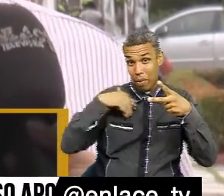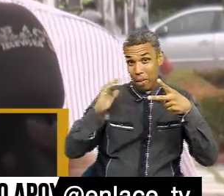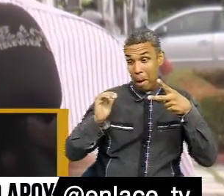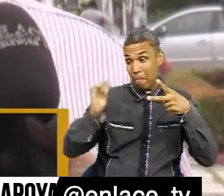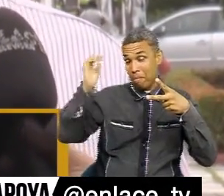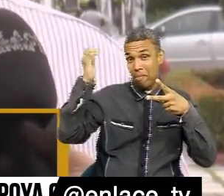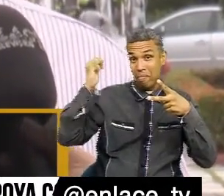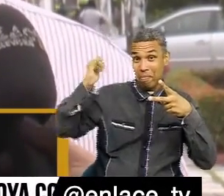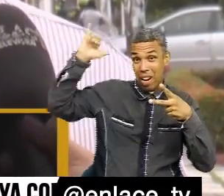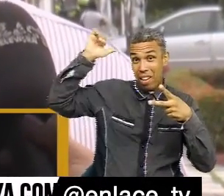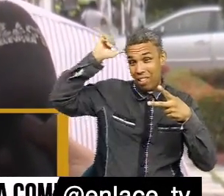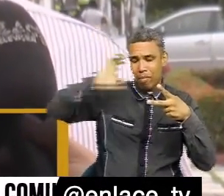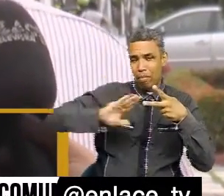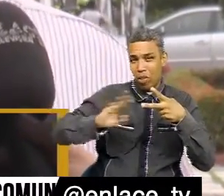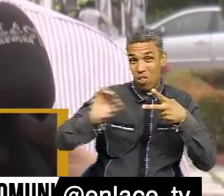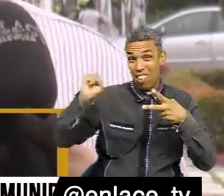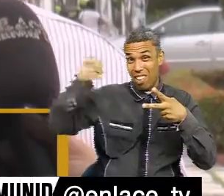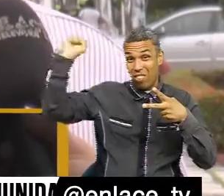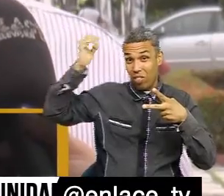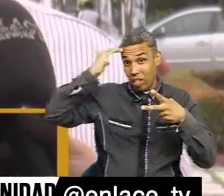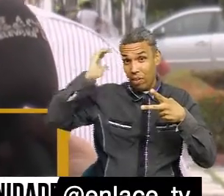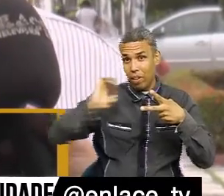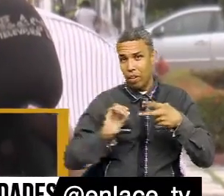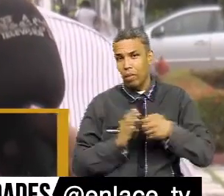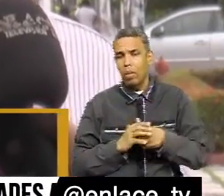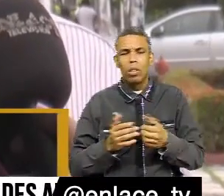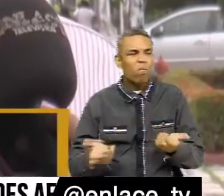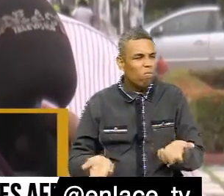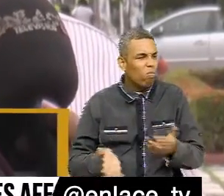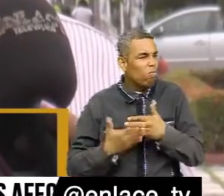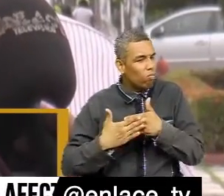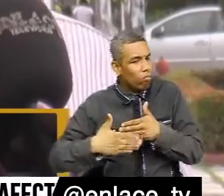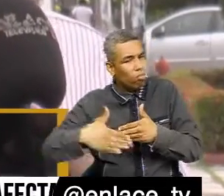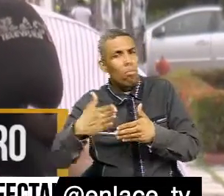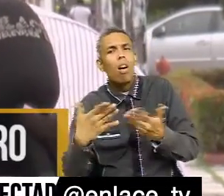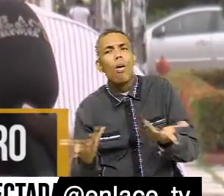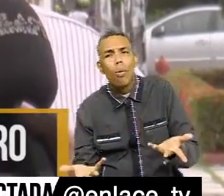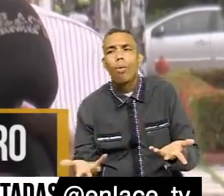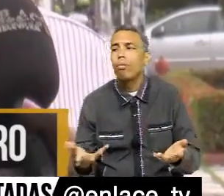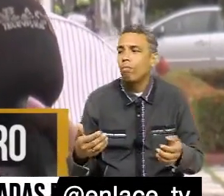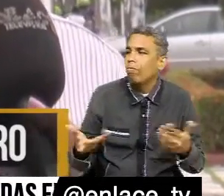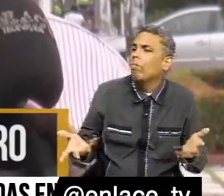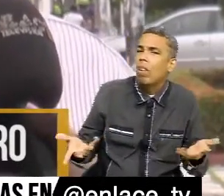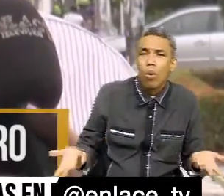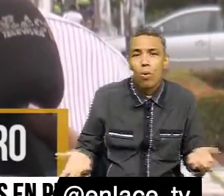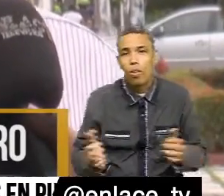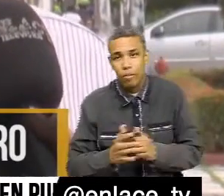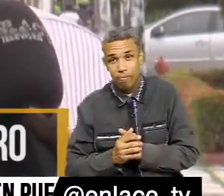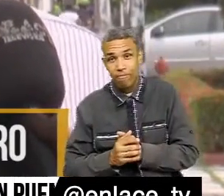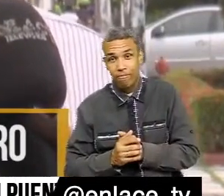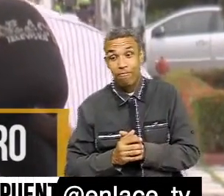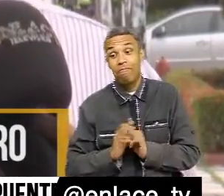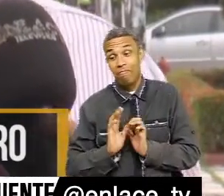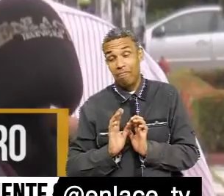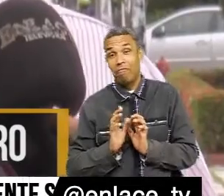Teatral lleva una propuesta donde plantea a partir de la